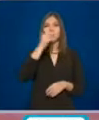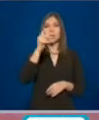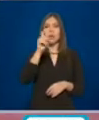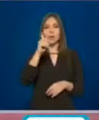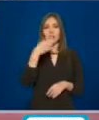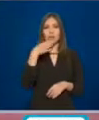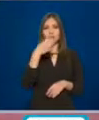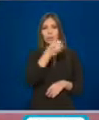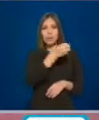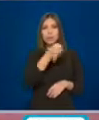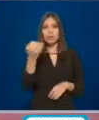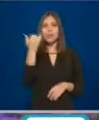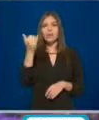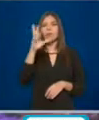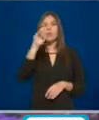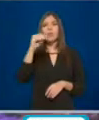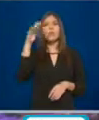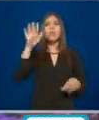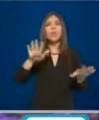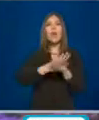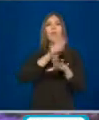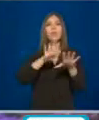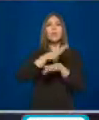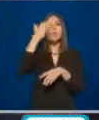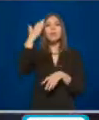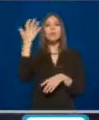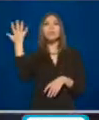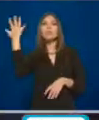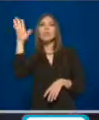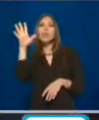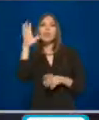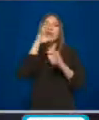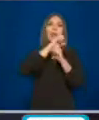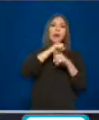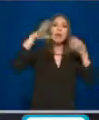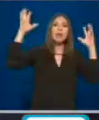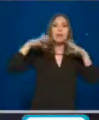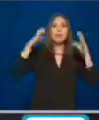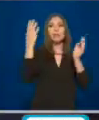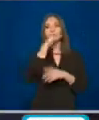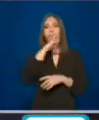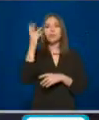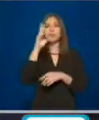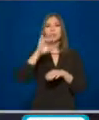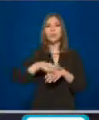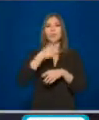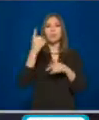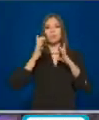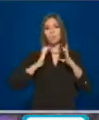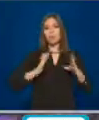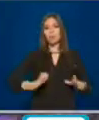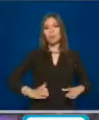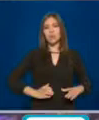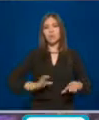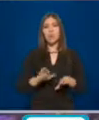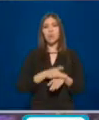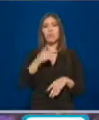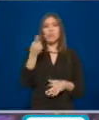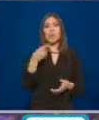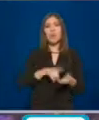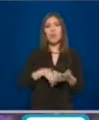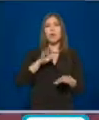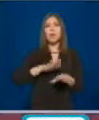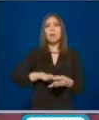haya exposición a cambios de temperatura, Al sol. porque está deprimida el Defensas sistema bajas. inmunológico y puede haber las complicaciones que ya ok.